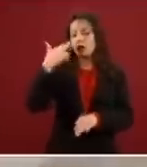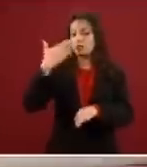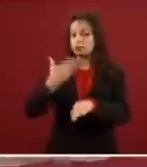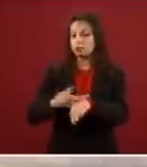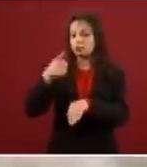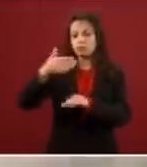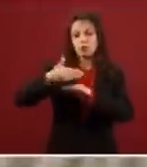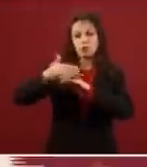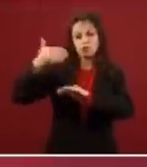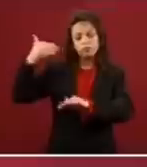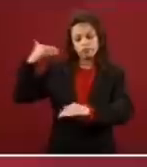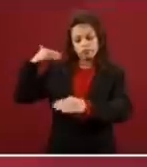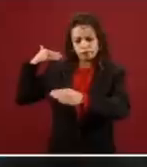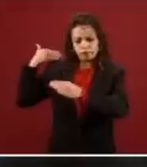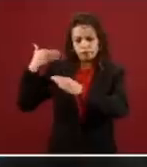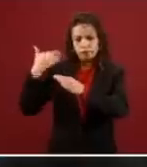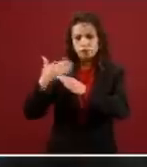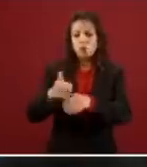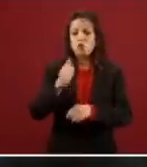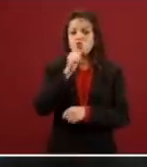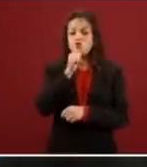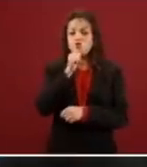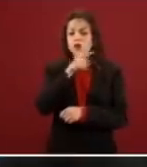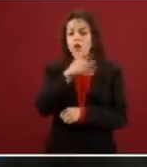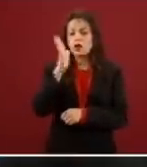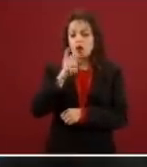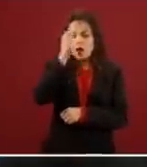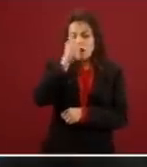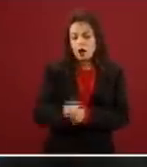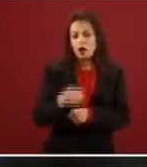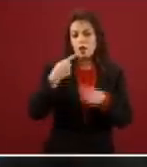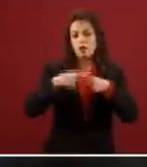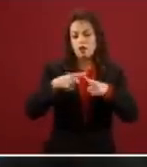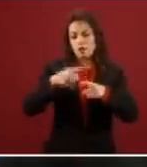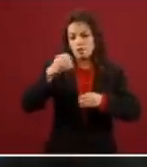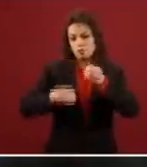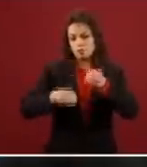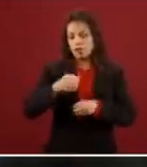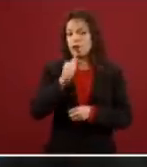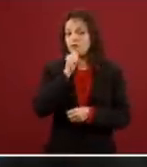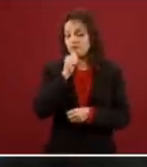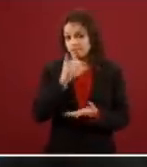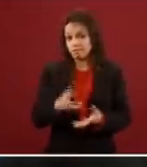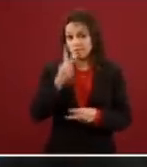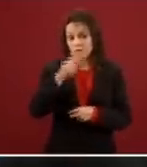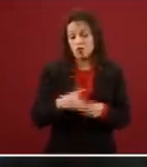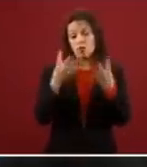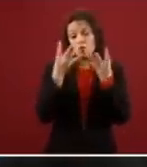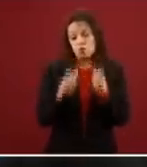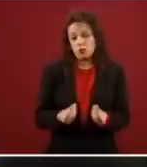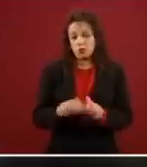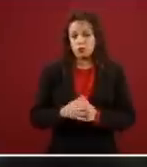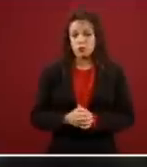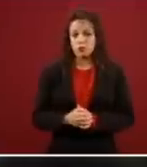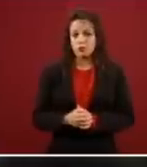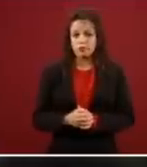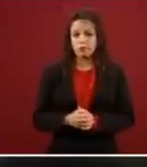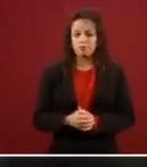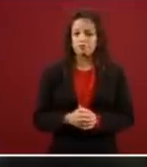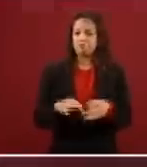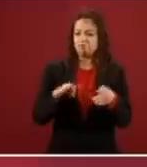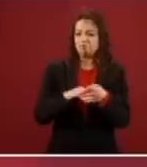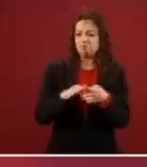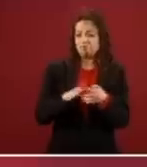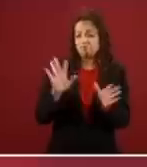todos los juicios que quedan pendientes, que no son pocos. Hablábamos aquí de que la Junta Federal tiene cerca de 500,000